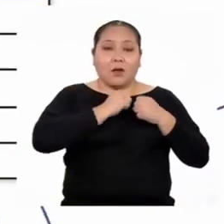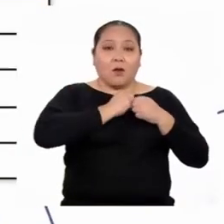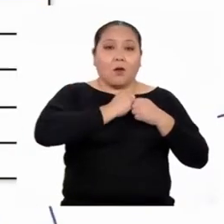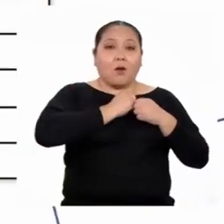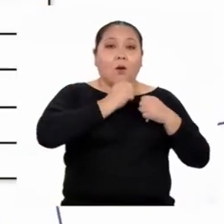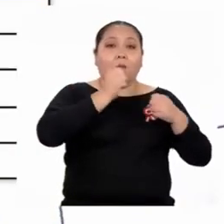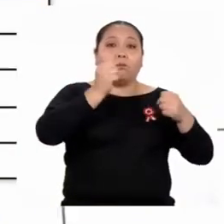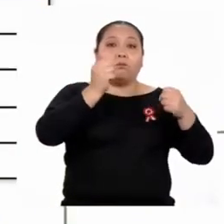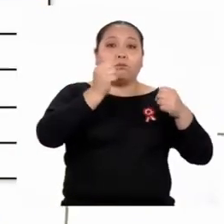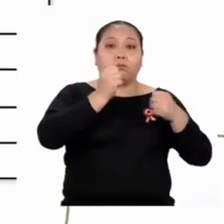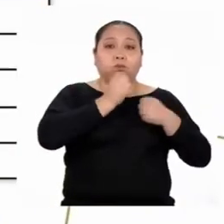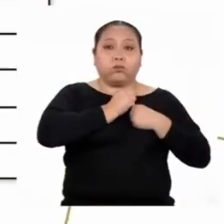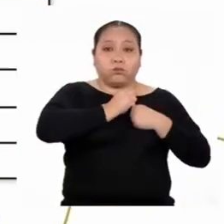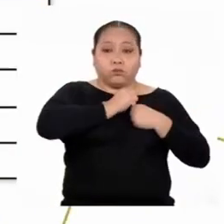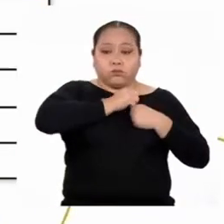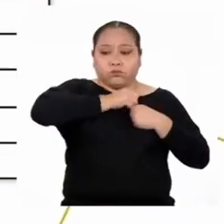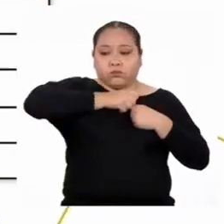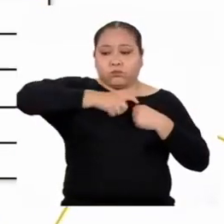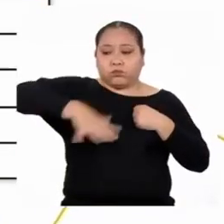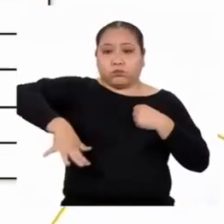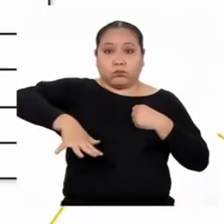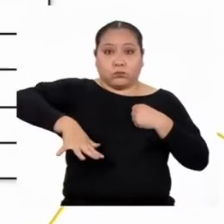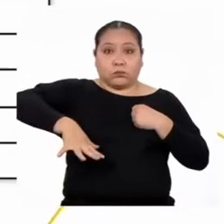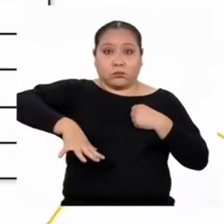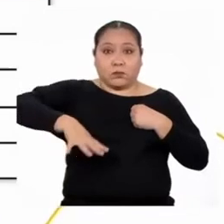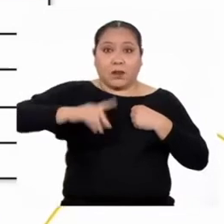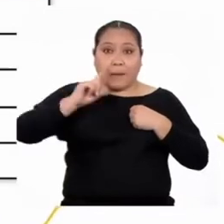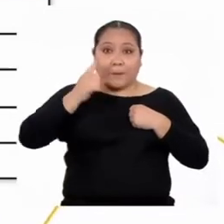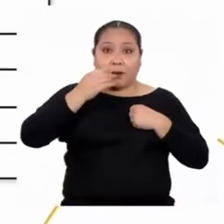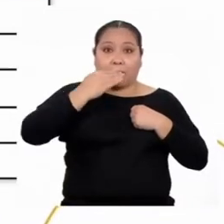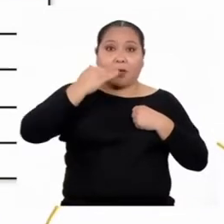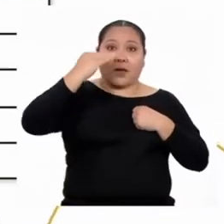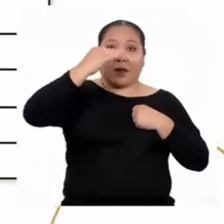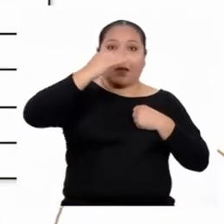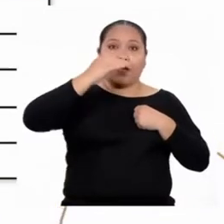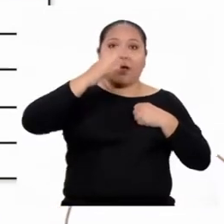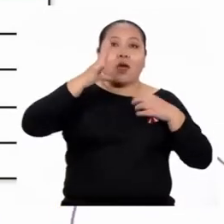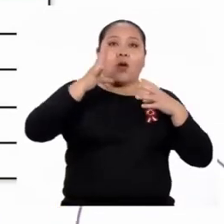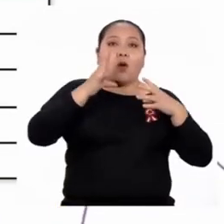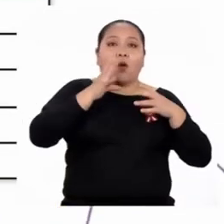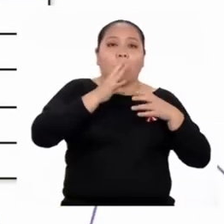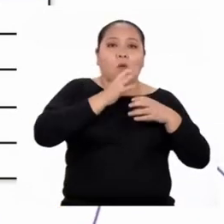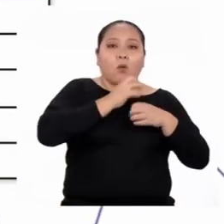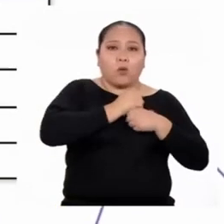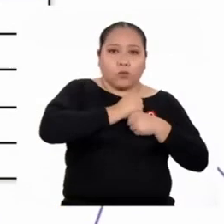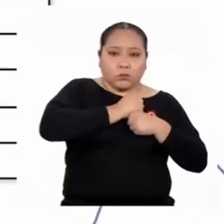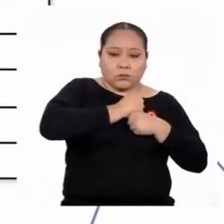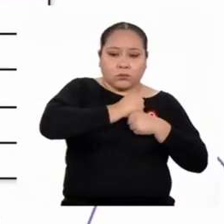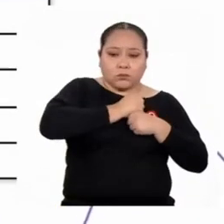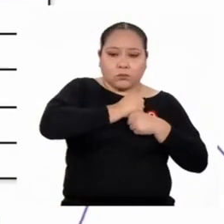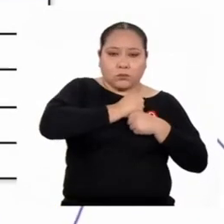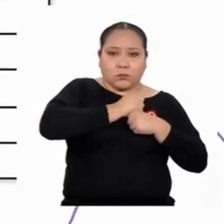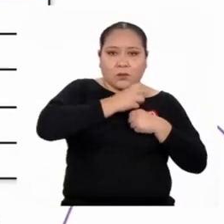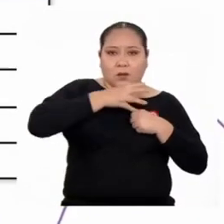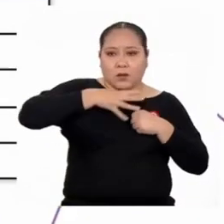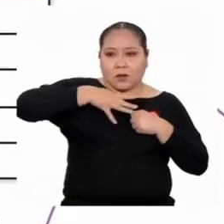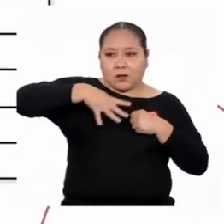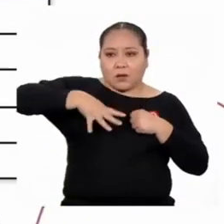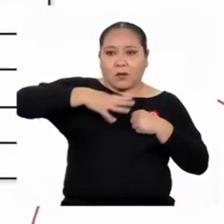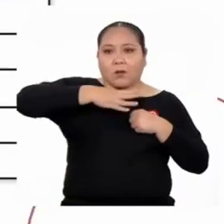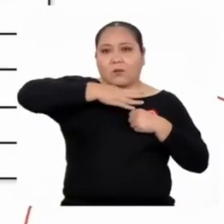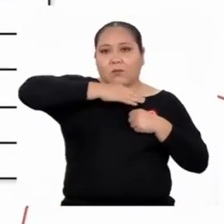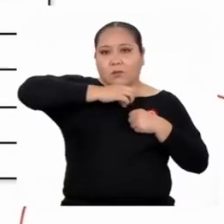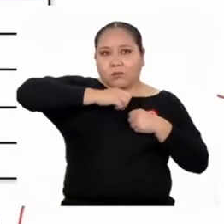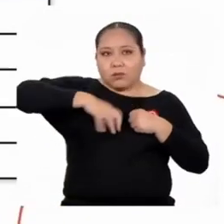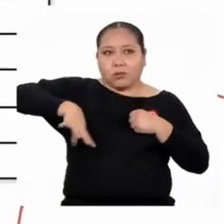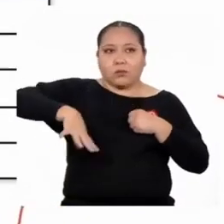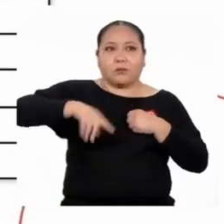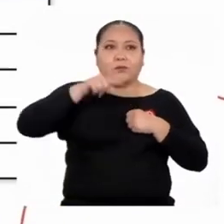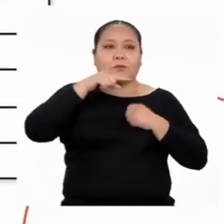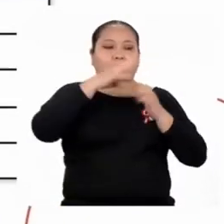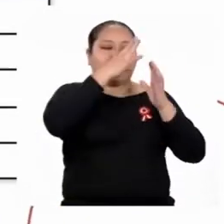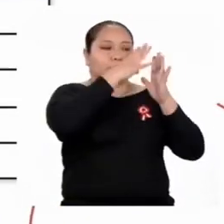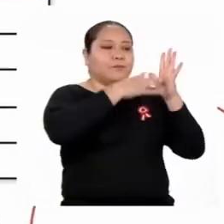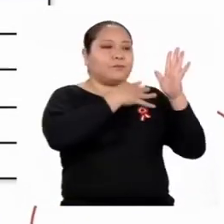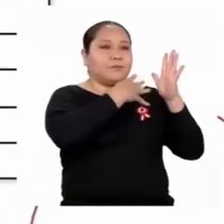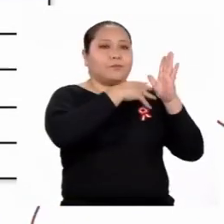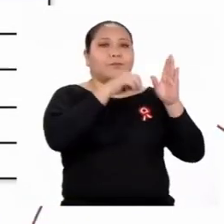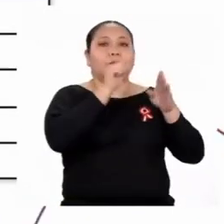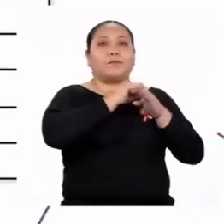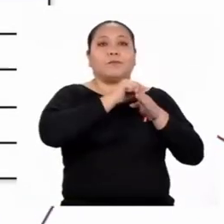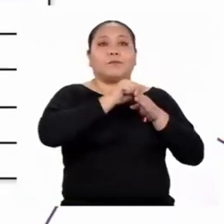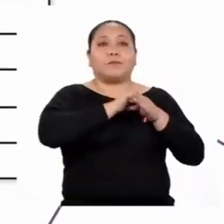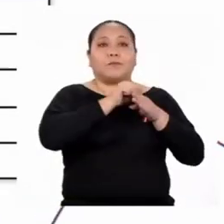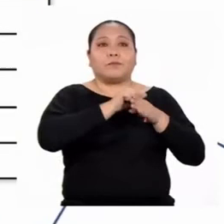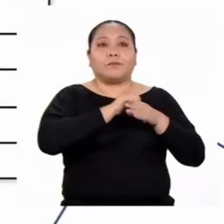Fíjense todas y todos en esta guía de práctica clínica que publicó el Ministerio de Salud para el